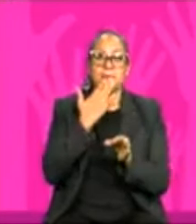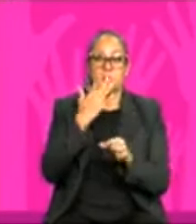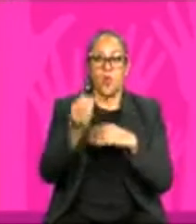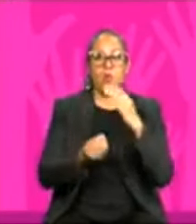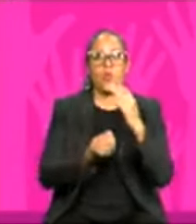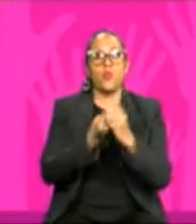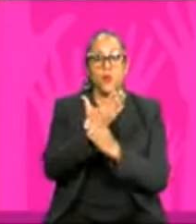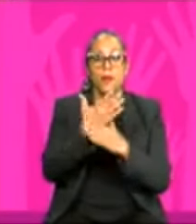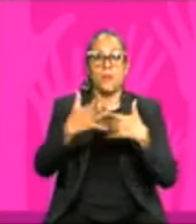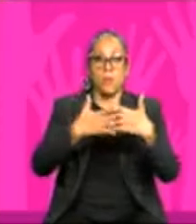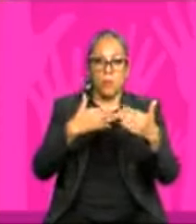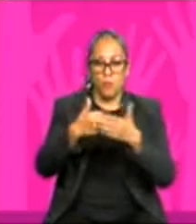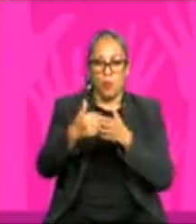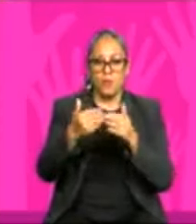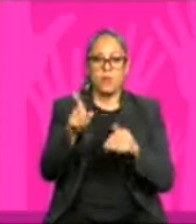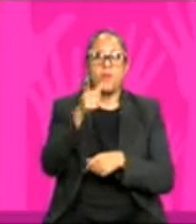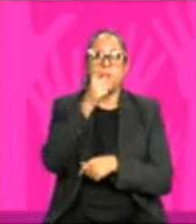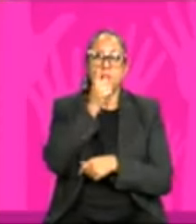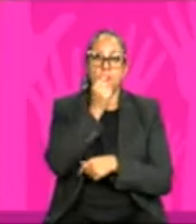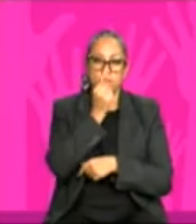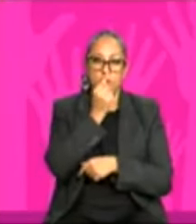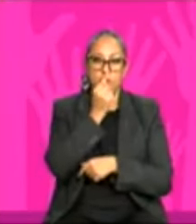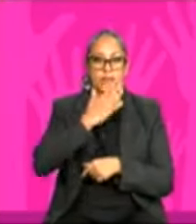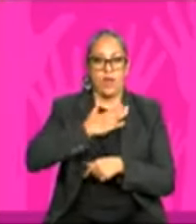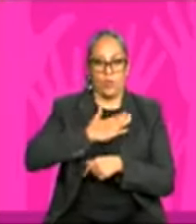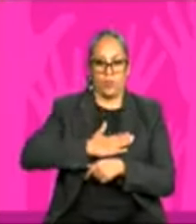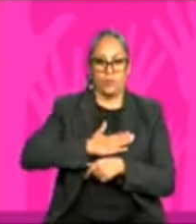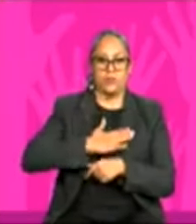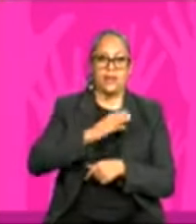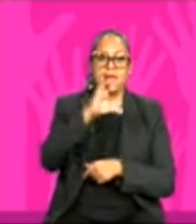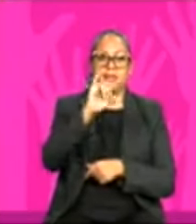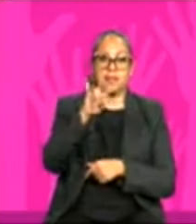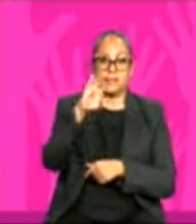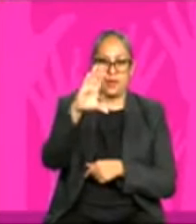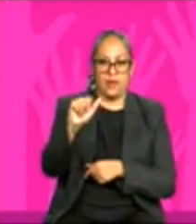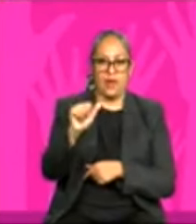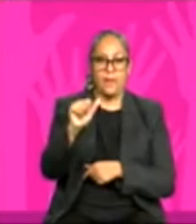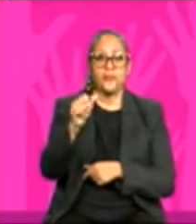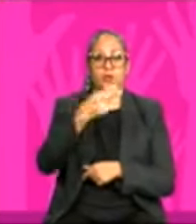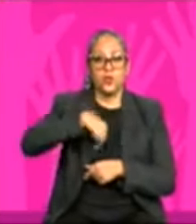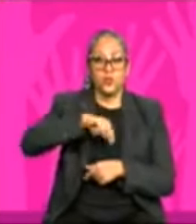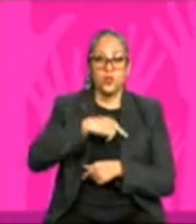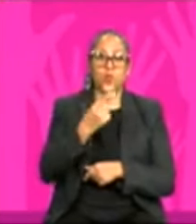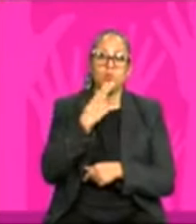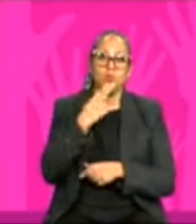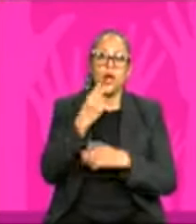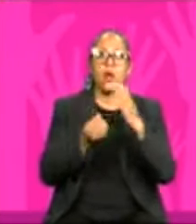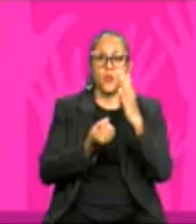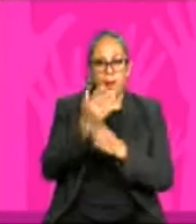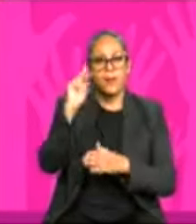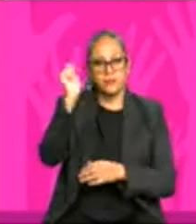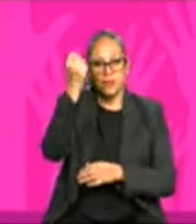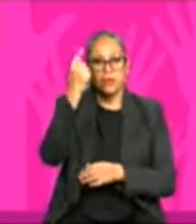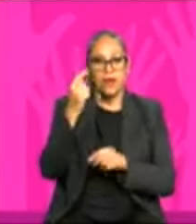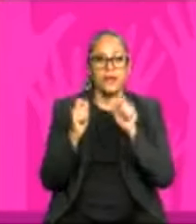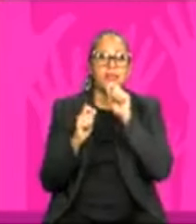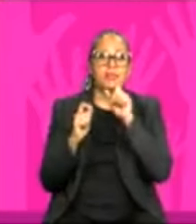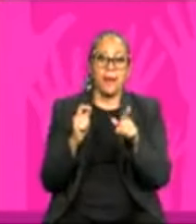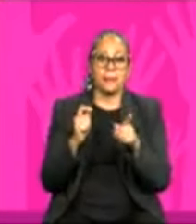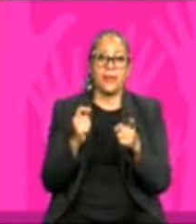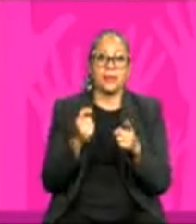modelo nacional de policías y justicia cívica. Utilizaremos nuevas tecnologías, por supuesto, pero